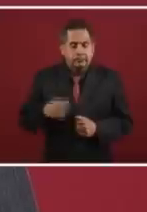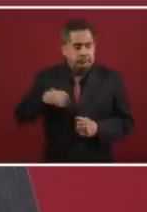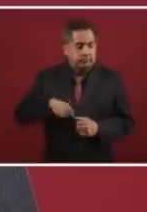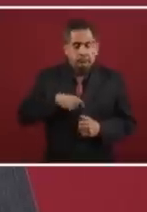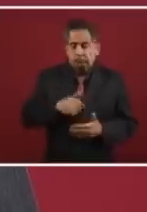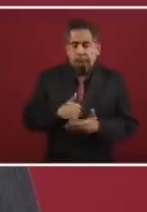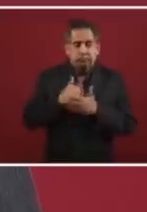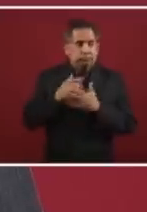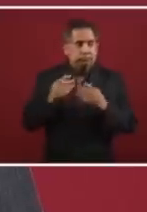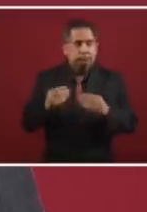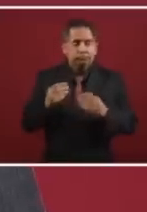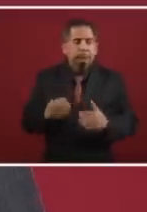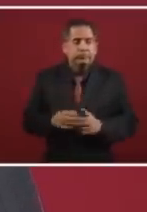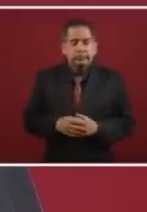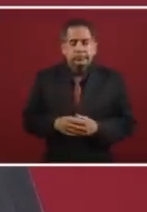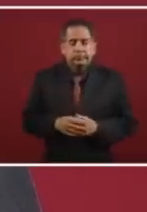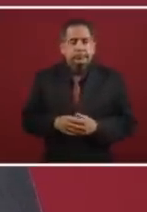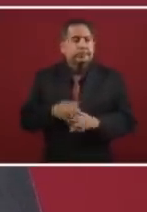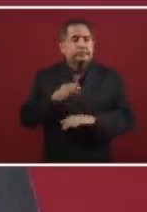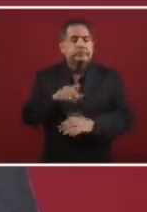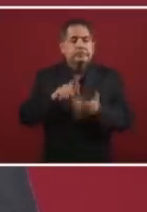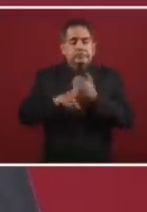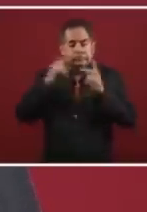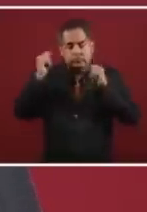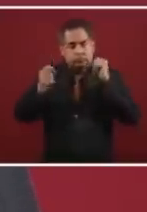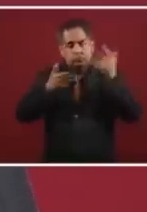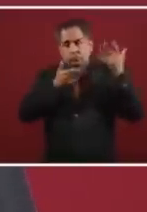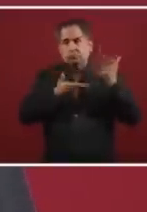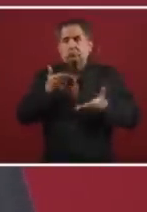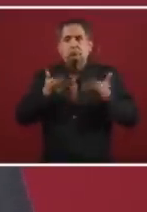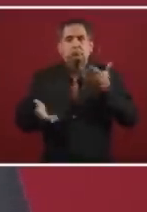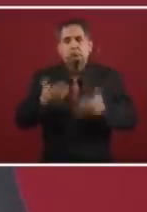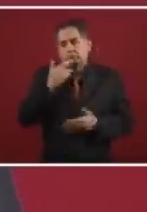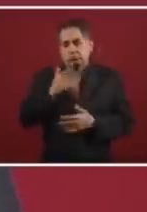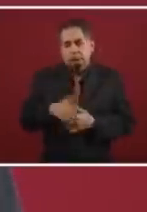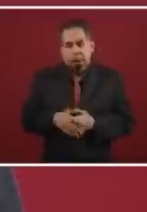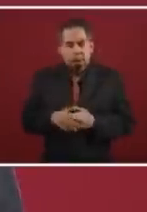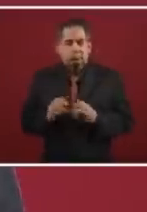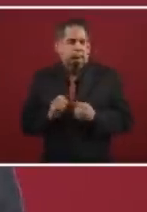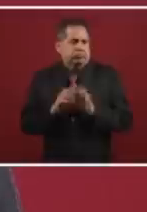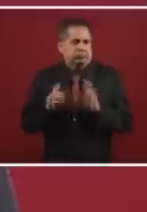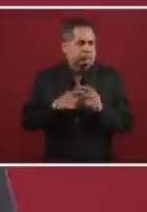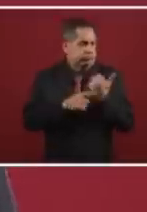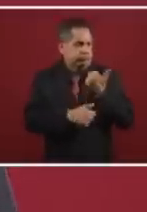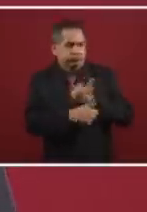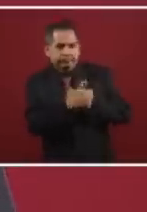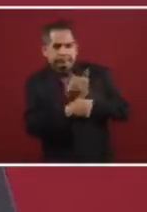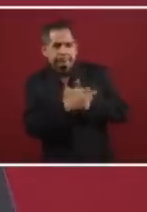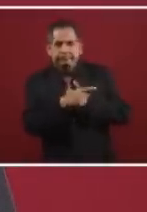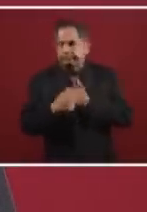mucho en el caso del turismo como en todo pues hay competencia